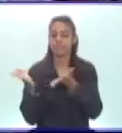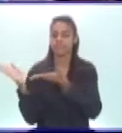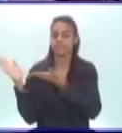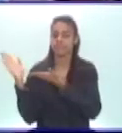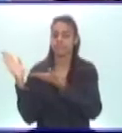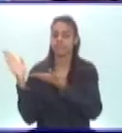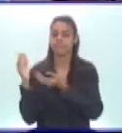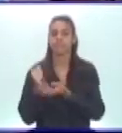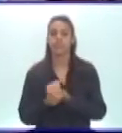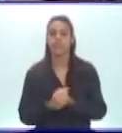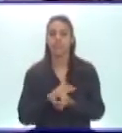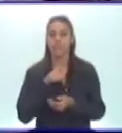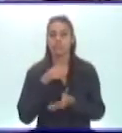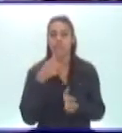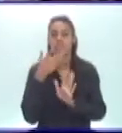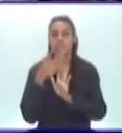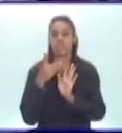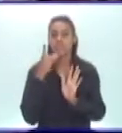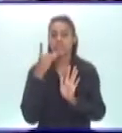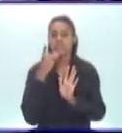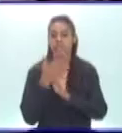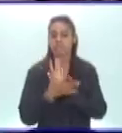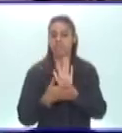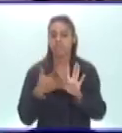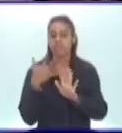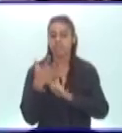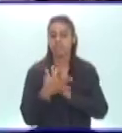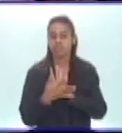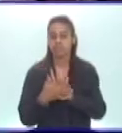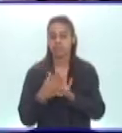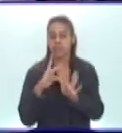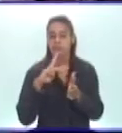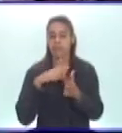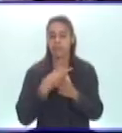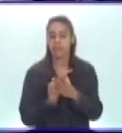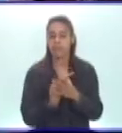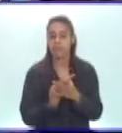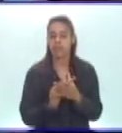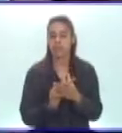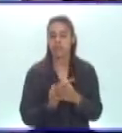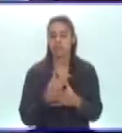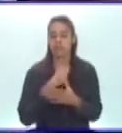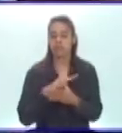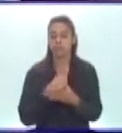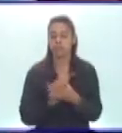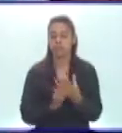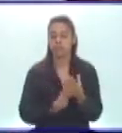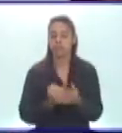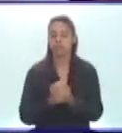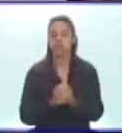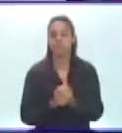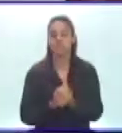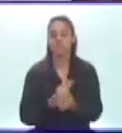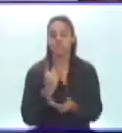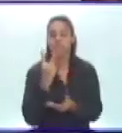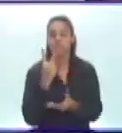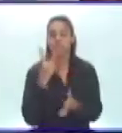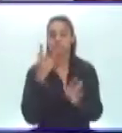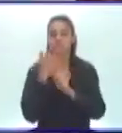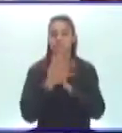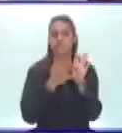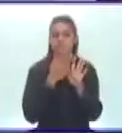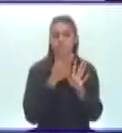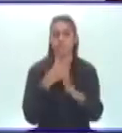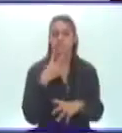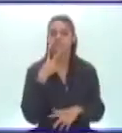que es el Diccionario Bilingüe Ilustrado para Sordos e Hipoacúsicos, donde aparece